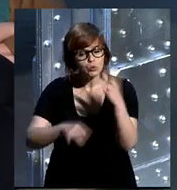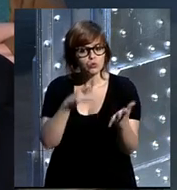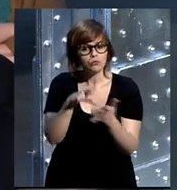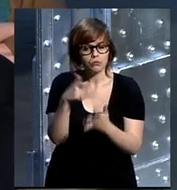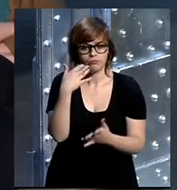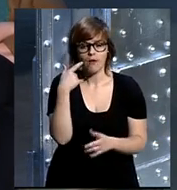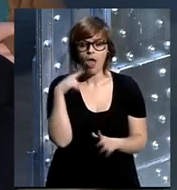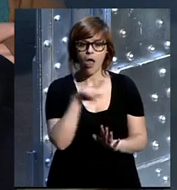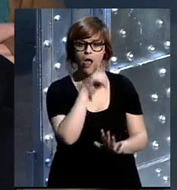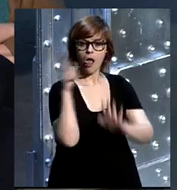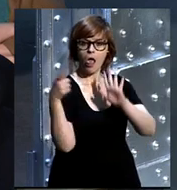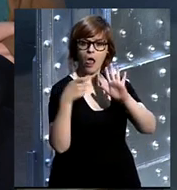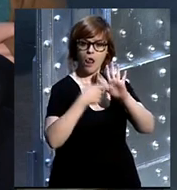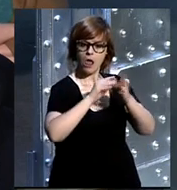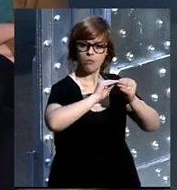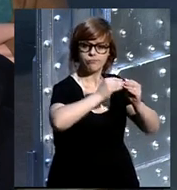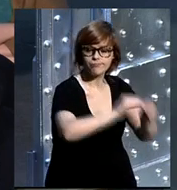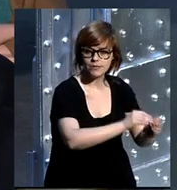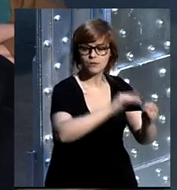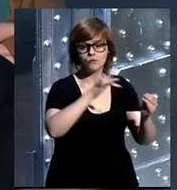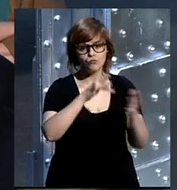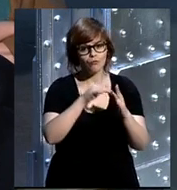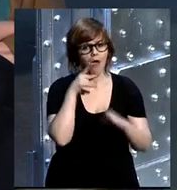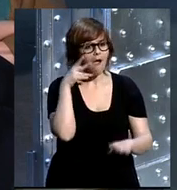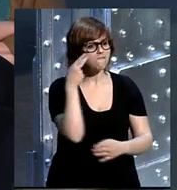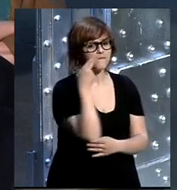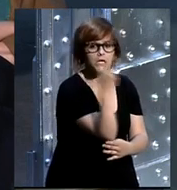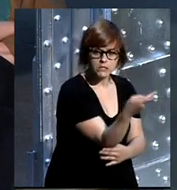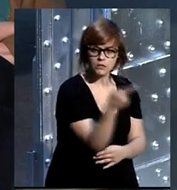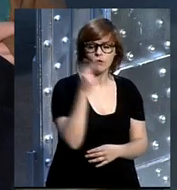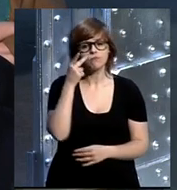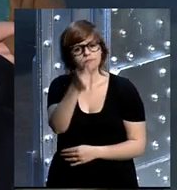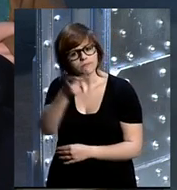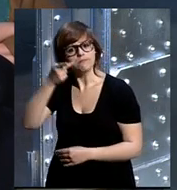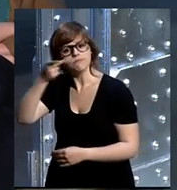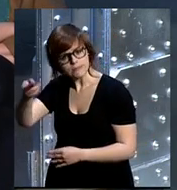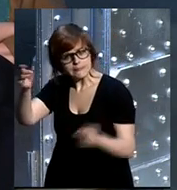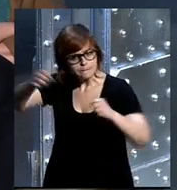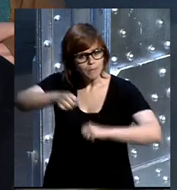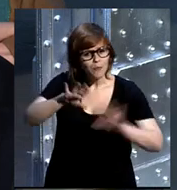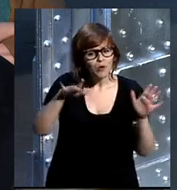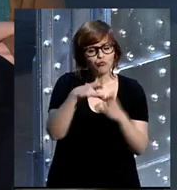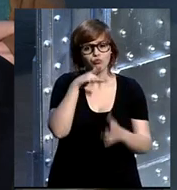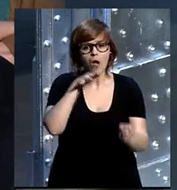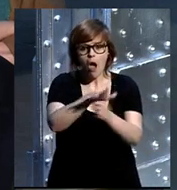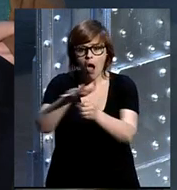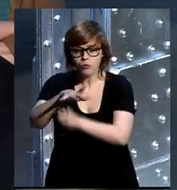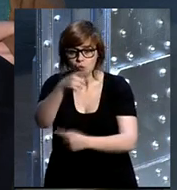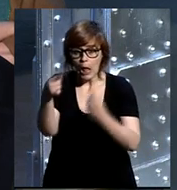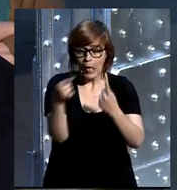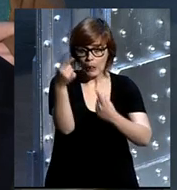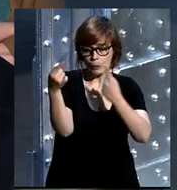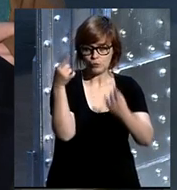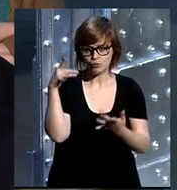los legisladores y van a ver a las compañías, van a ver... Pero me parece que hay muchos campos donde